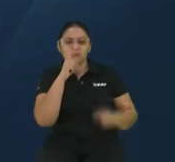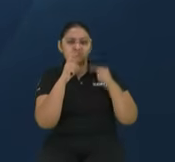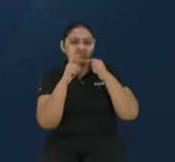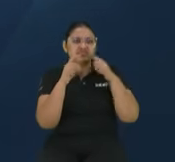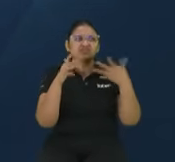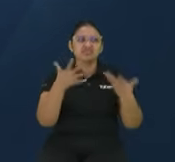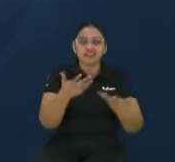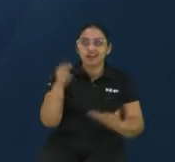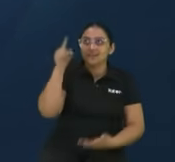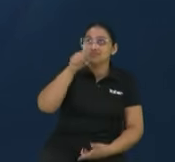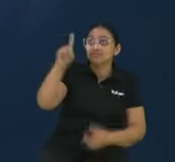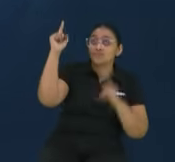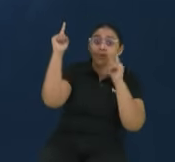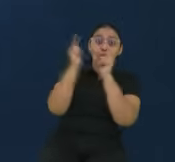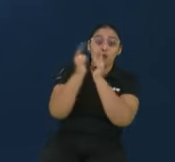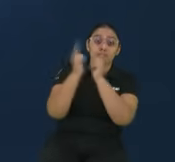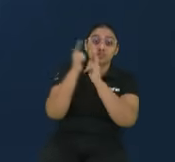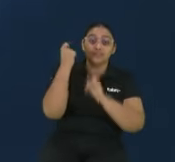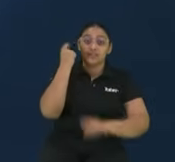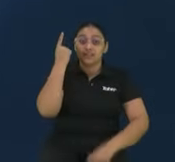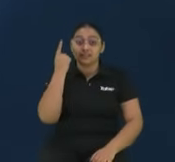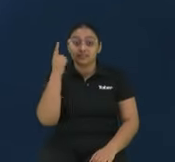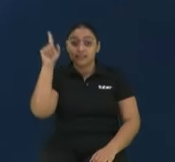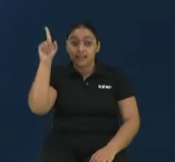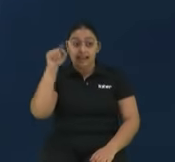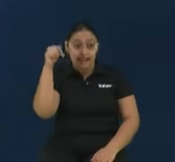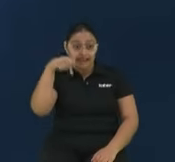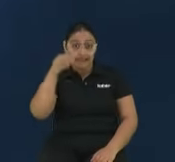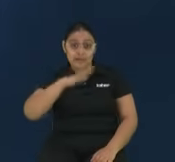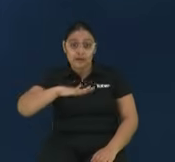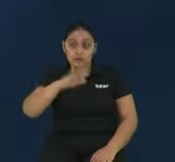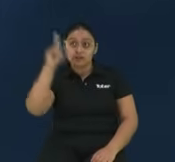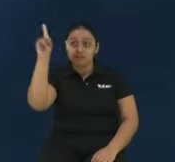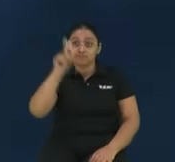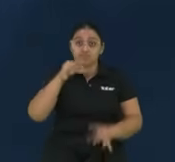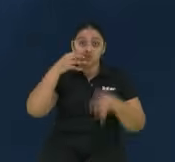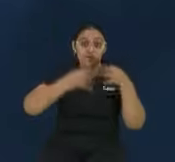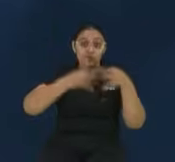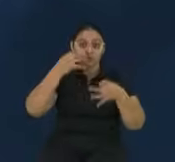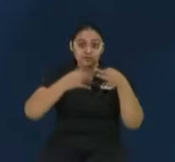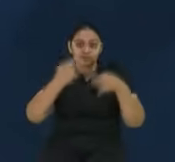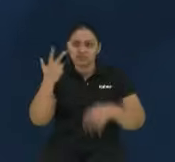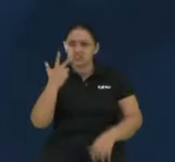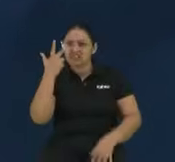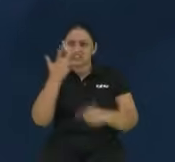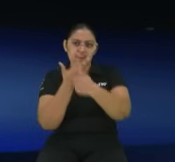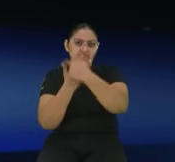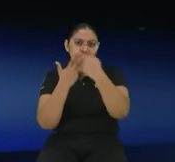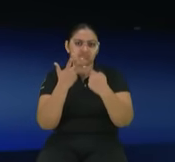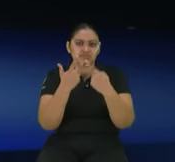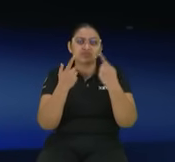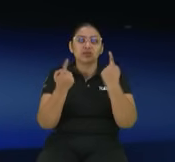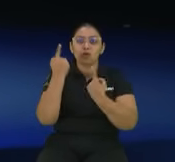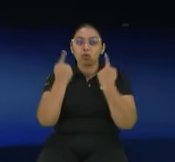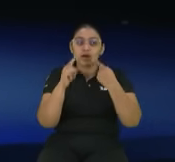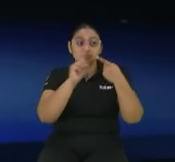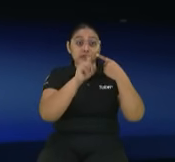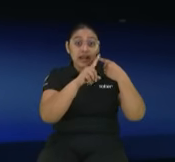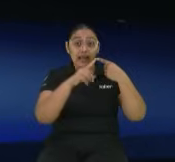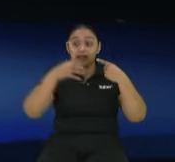misericordia juicio y justicia en la tierra tres cosas repítela conmigo las tres cosas que hace Qué es la primera que hace